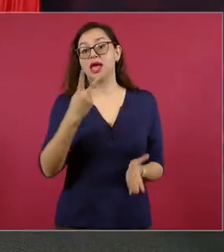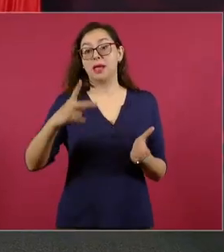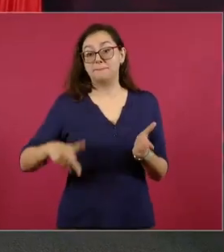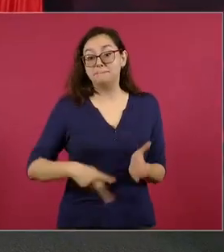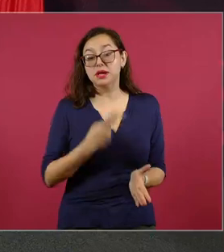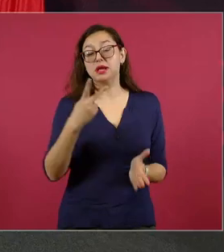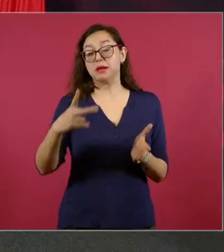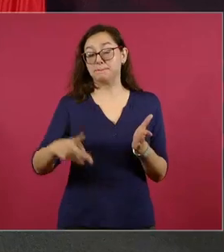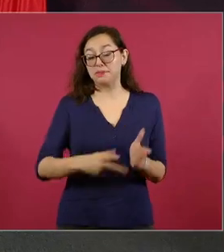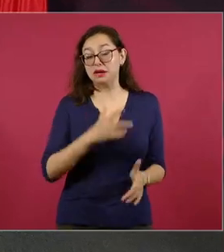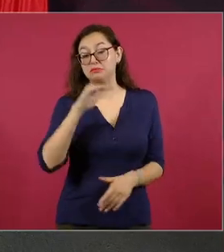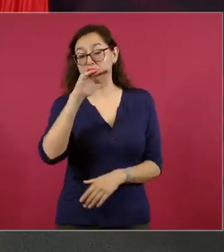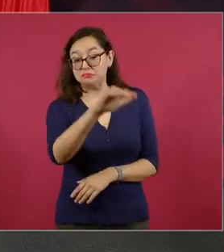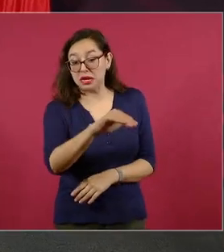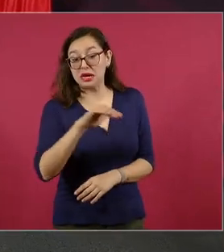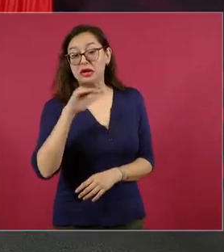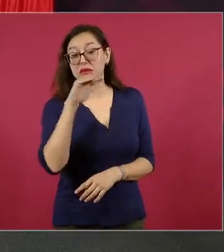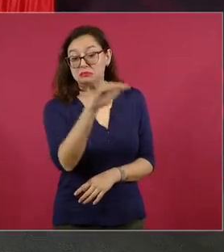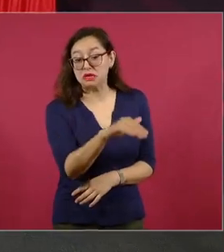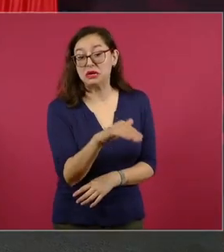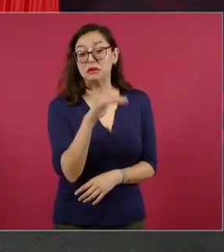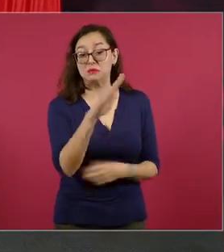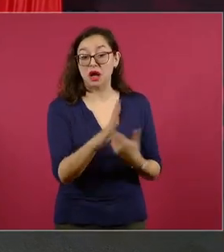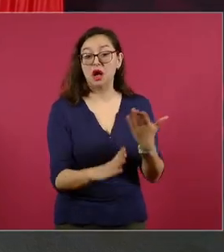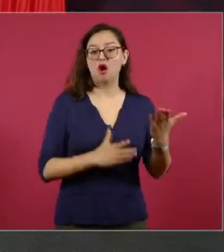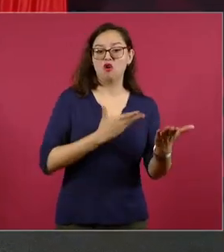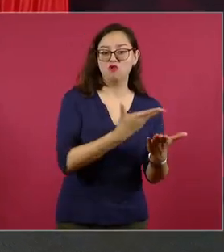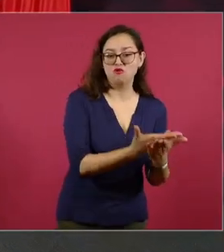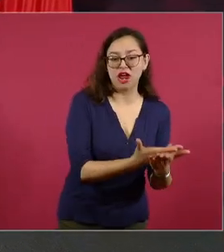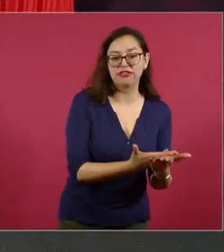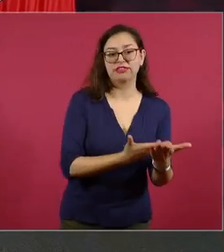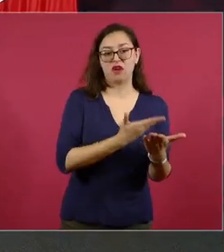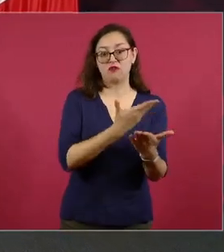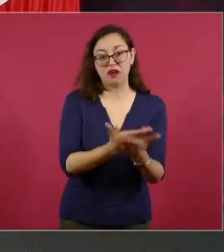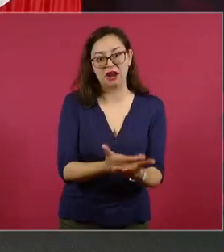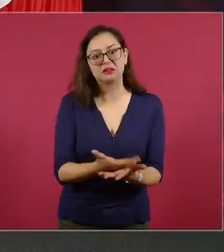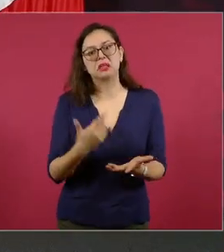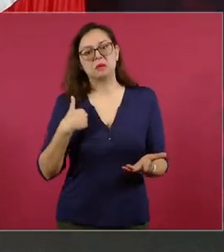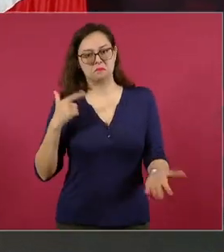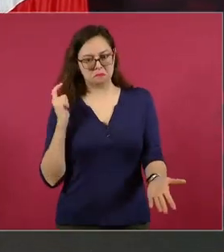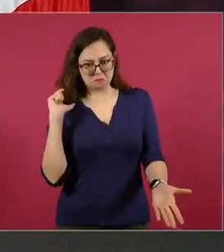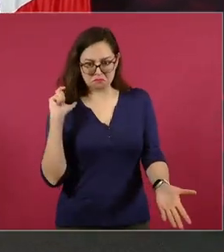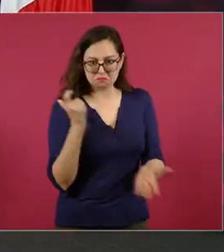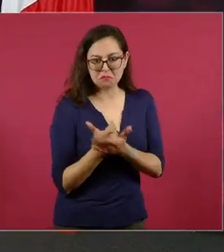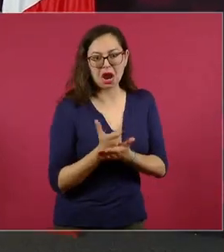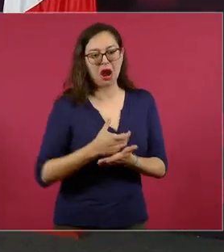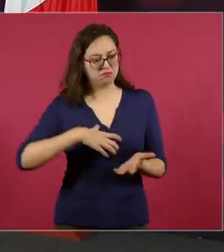le ofrecimos que se les compraba su parte,